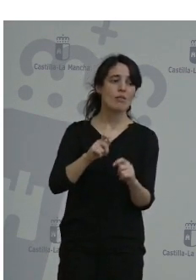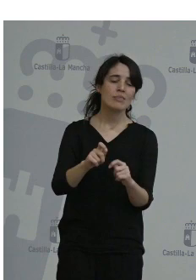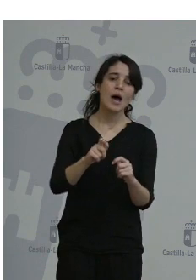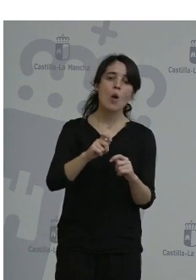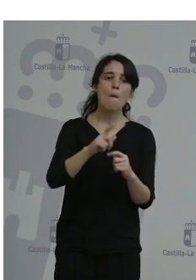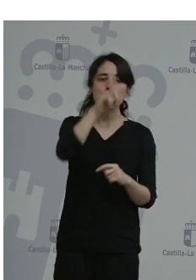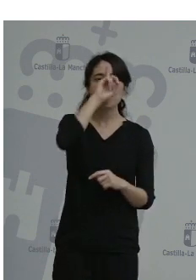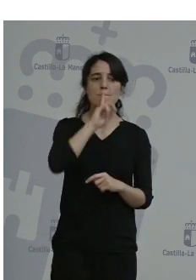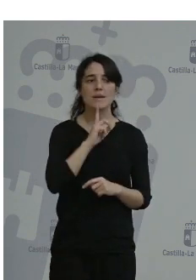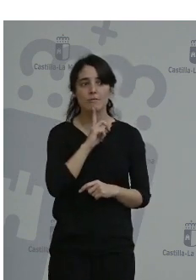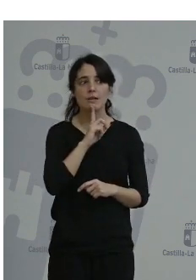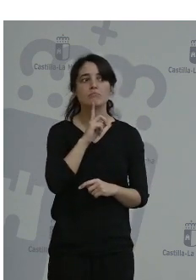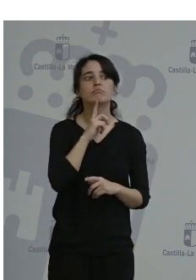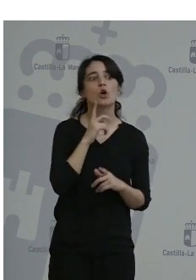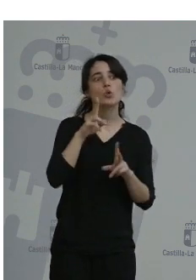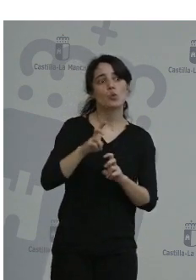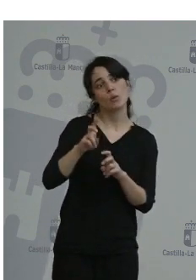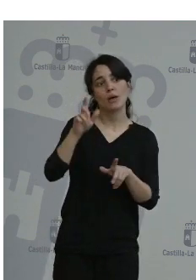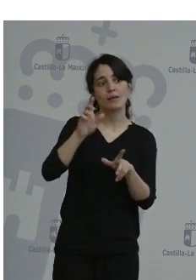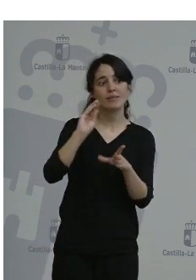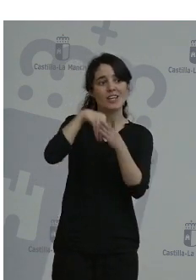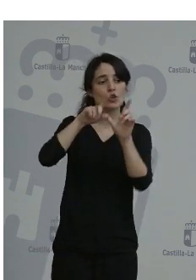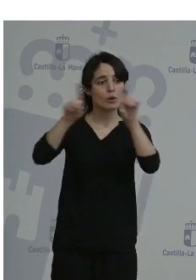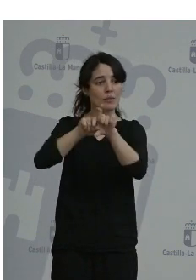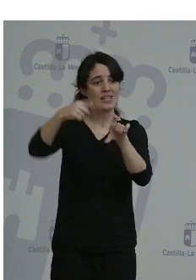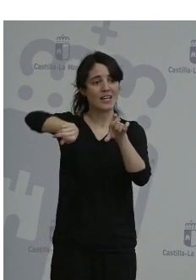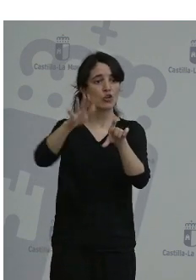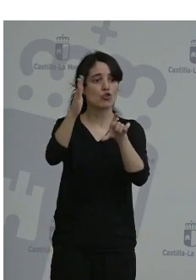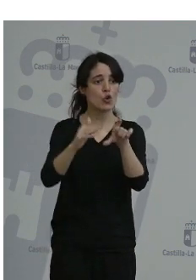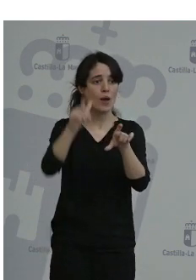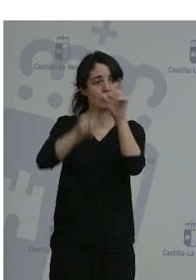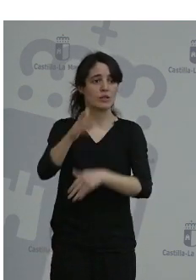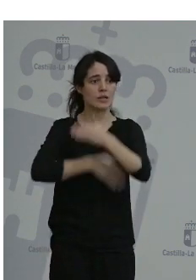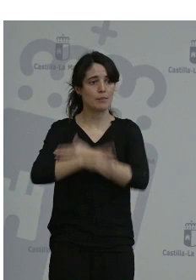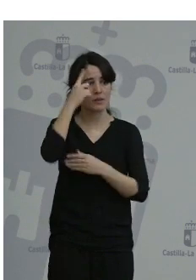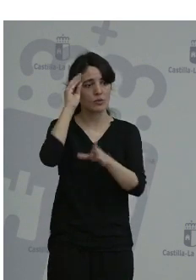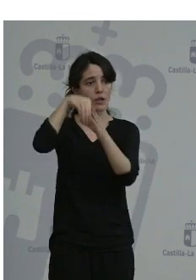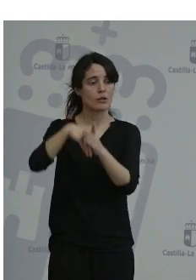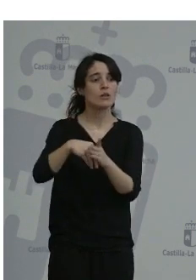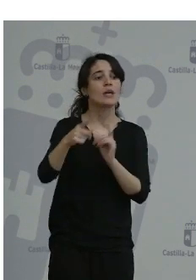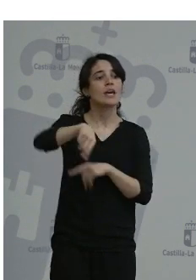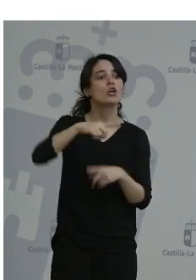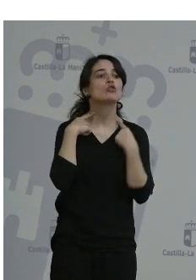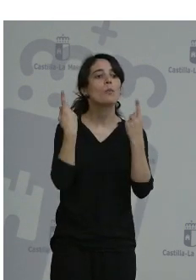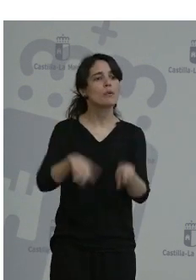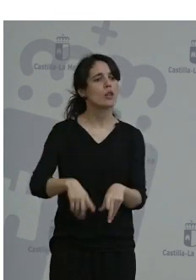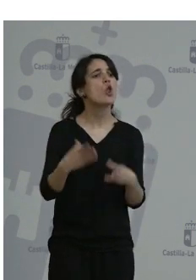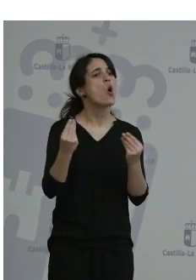trabajadores con discapacidad intelectual están perdiendo una gran cantidad de talento. Muchas gracias.